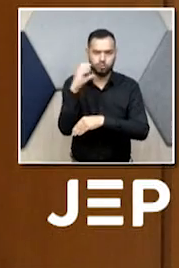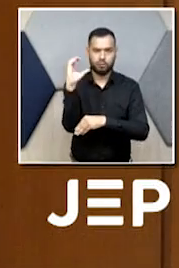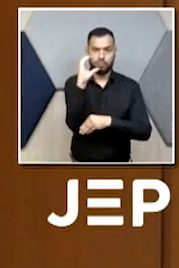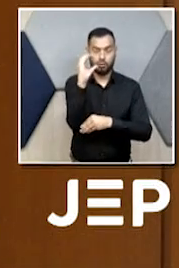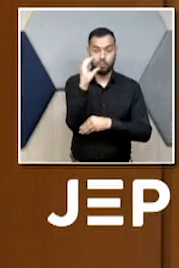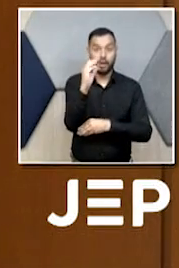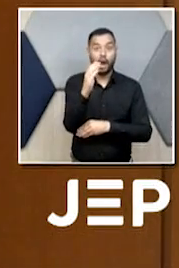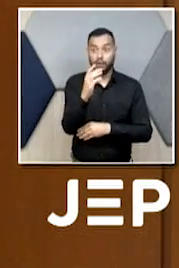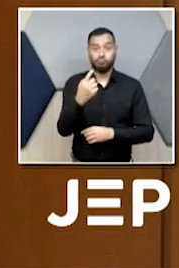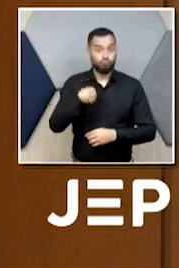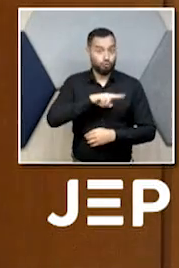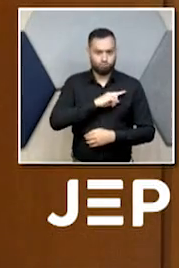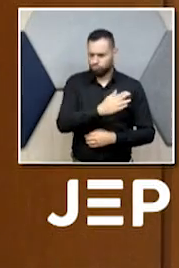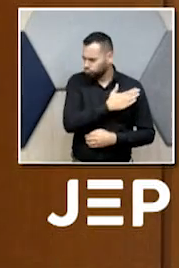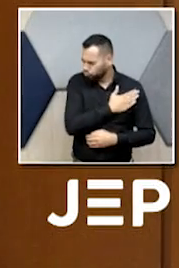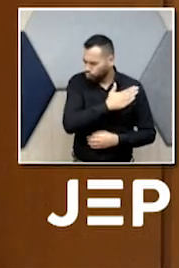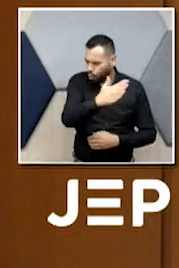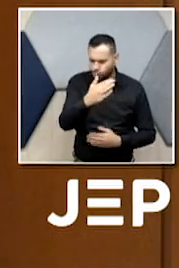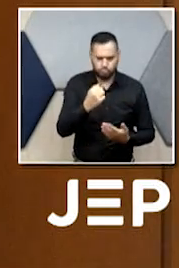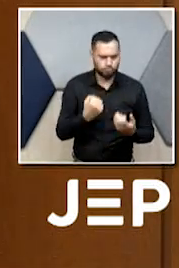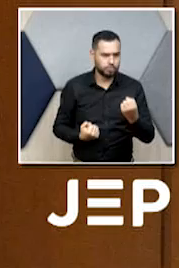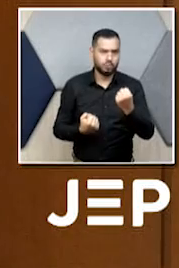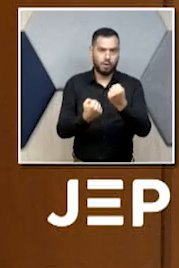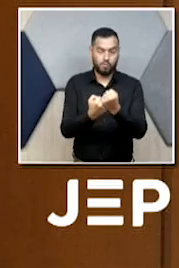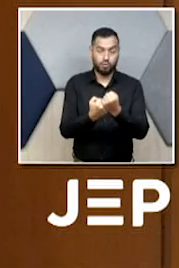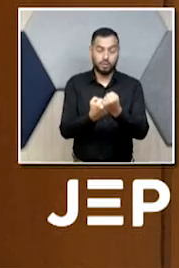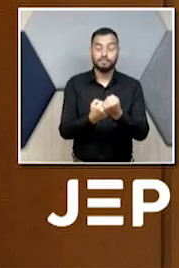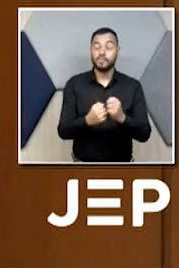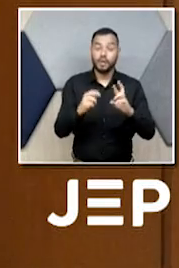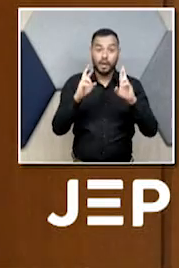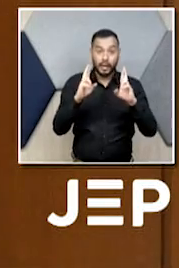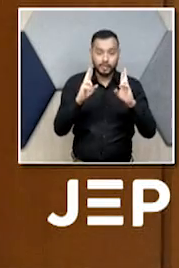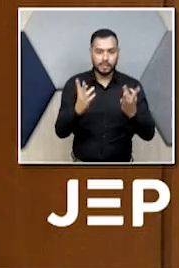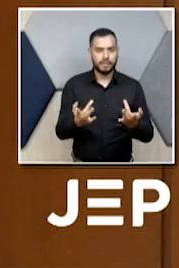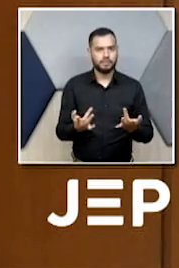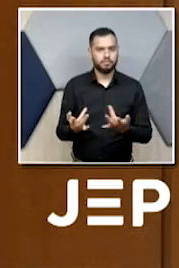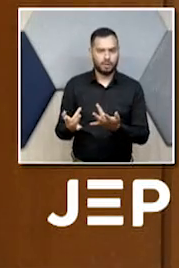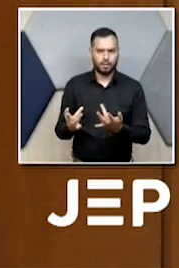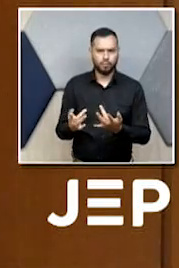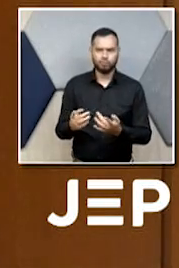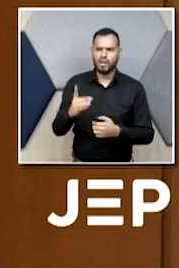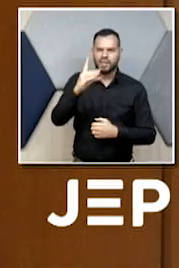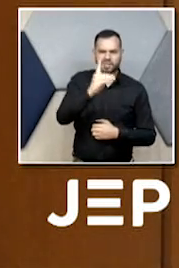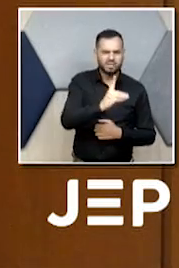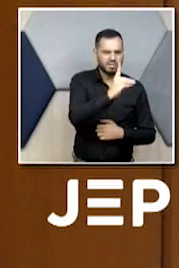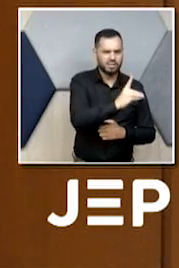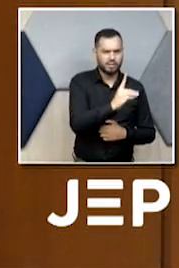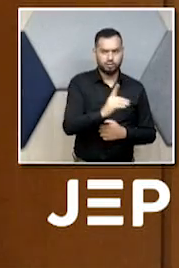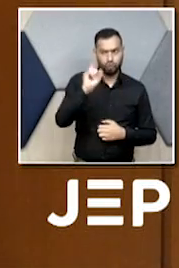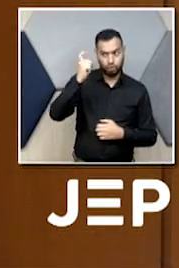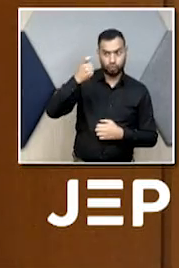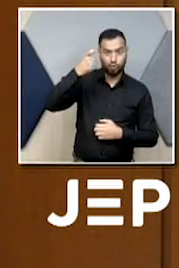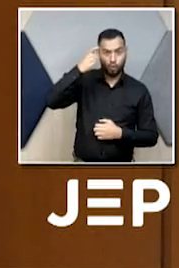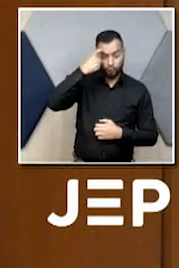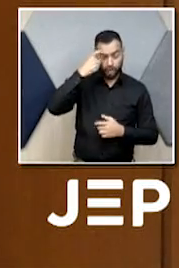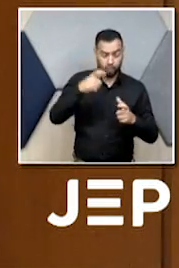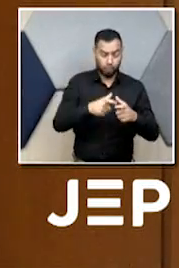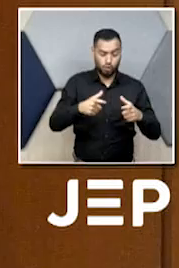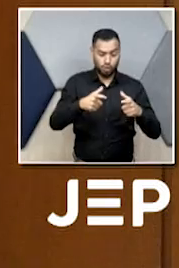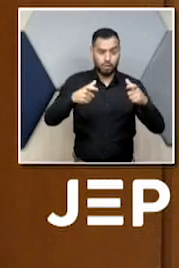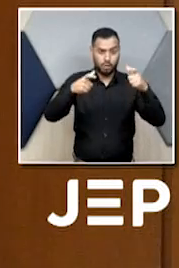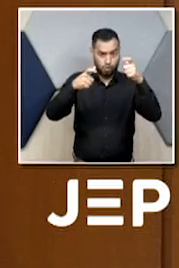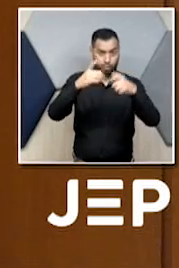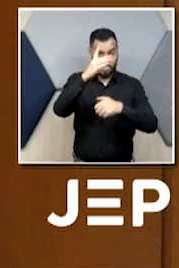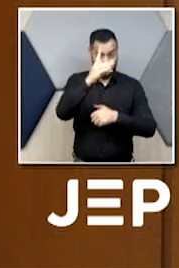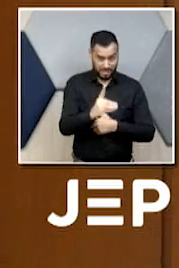contribuir y esperamos que las decisiones del gobierno y del Congreso puedan conducir